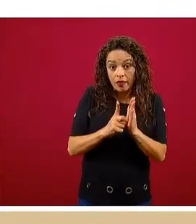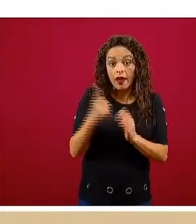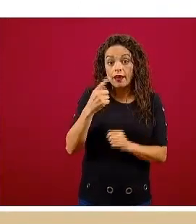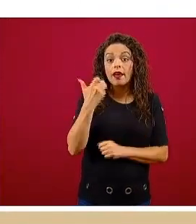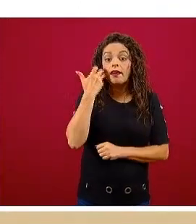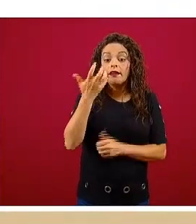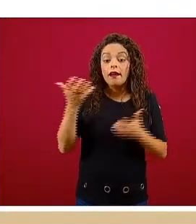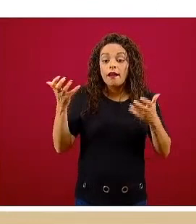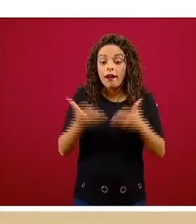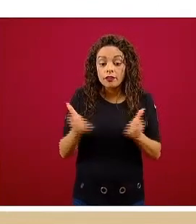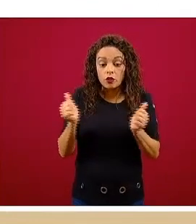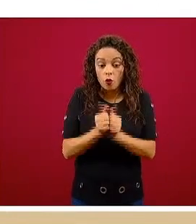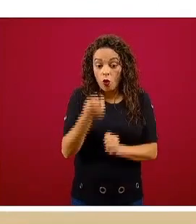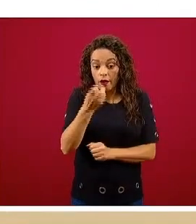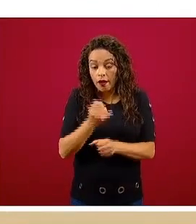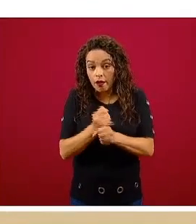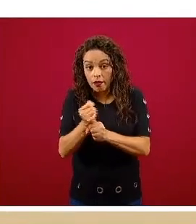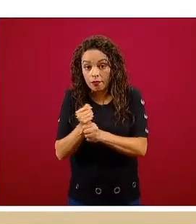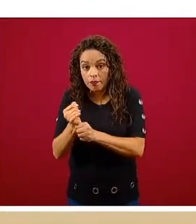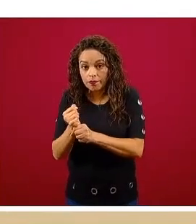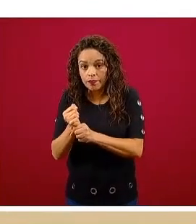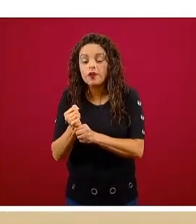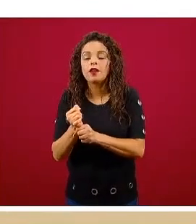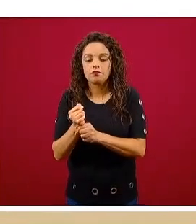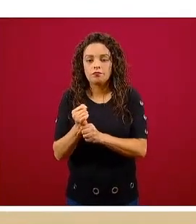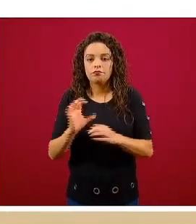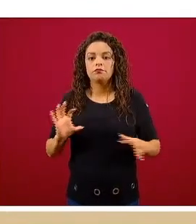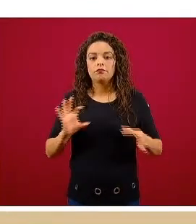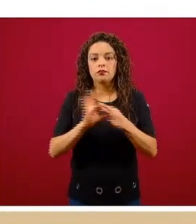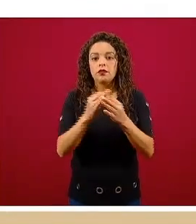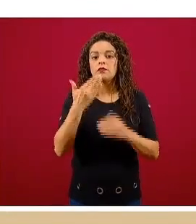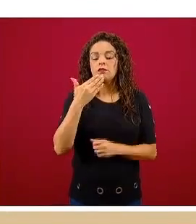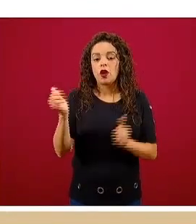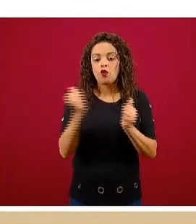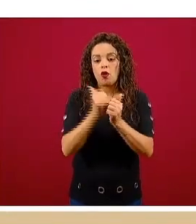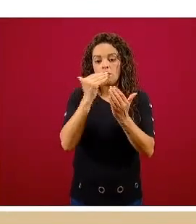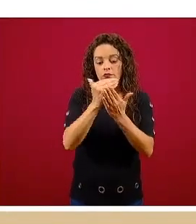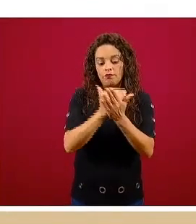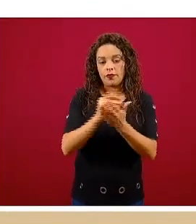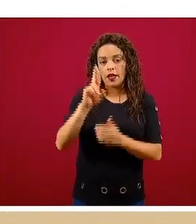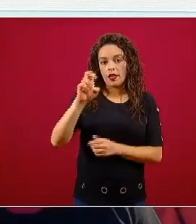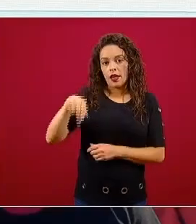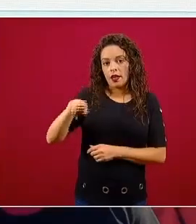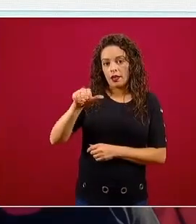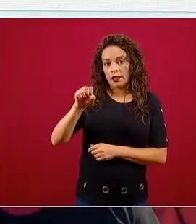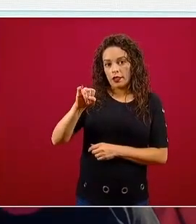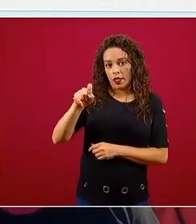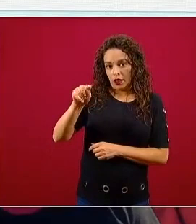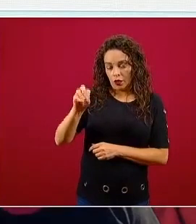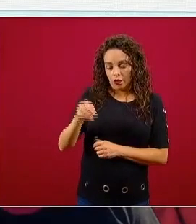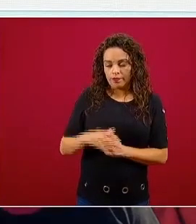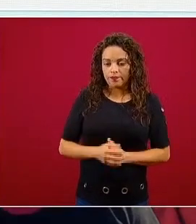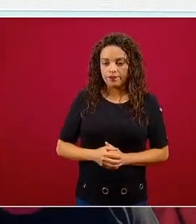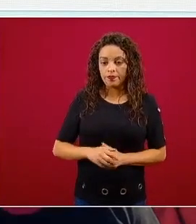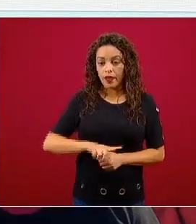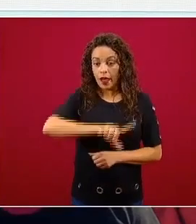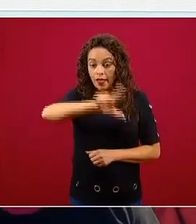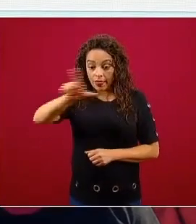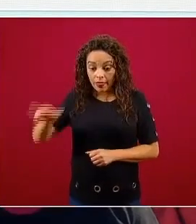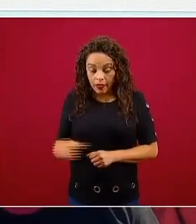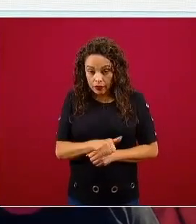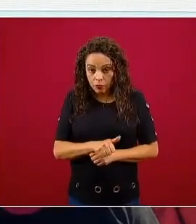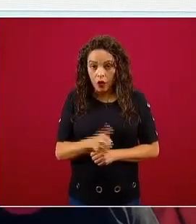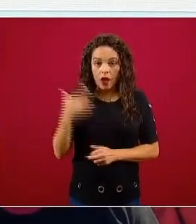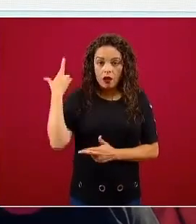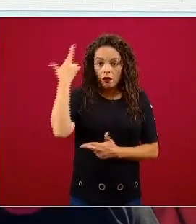esa investigación cumple con los requisitos para hacerlo. Posteriormente viene una revisión ética por parte de